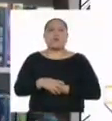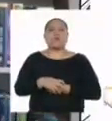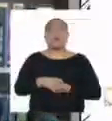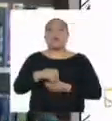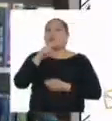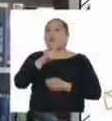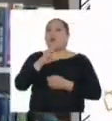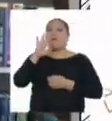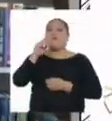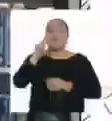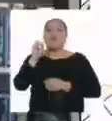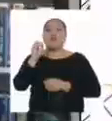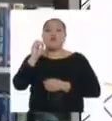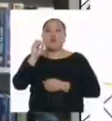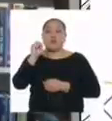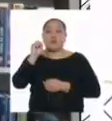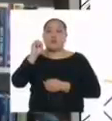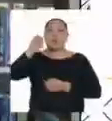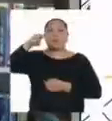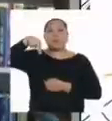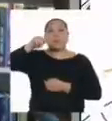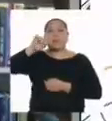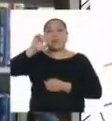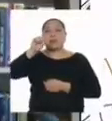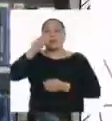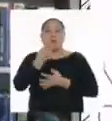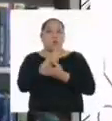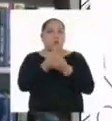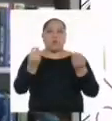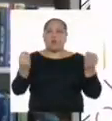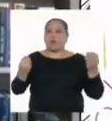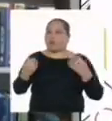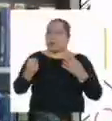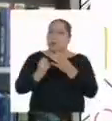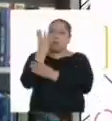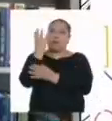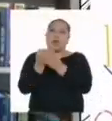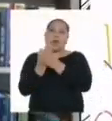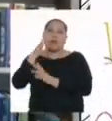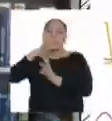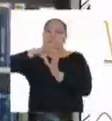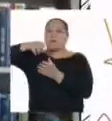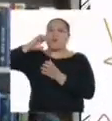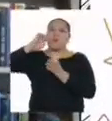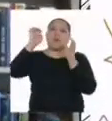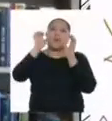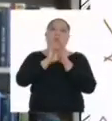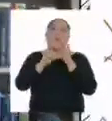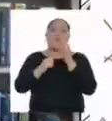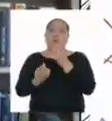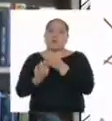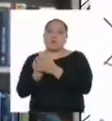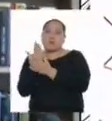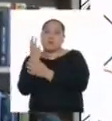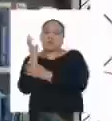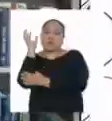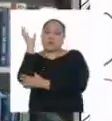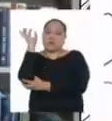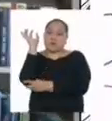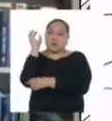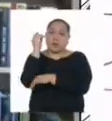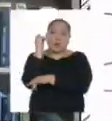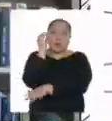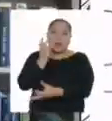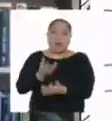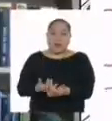fotosíntesis la realizan una gran variedad de organismos en el planeta. Por ejemplo, las plantas terrestres, como ya sabemos,